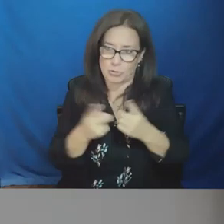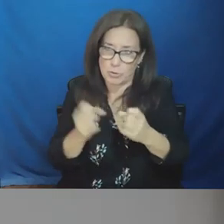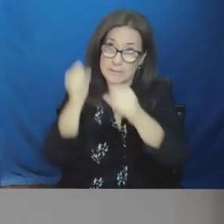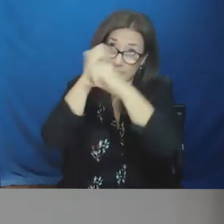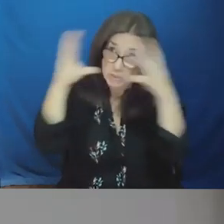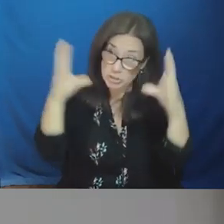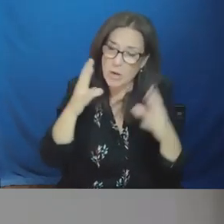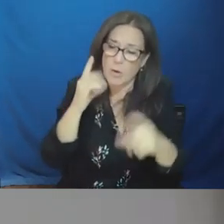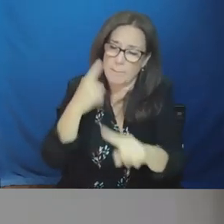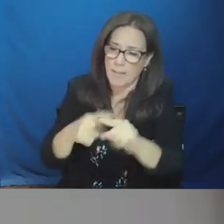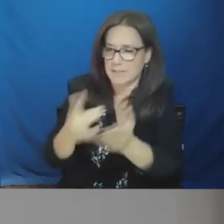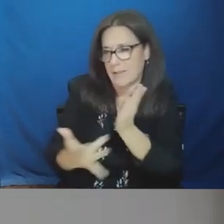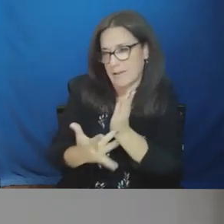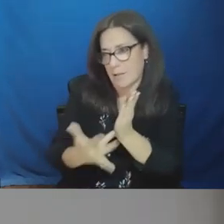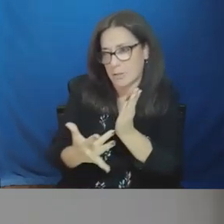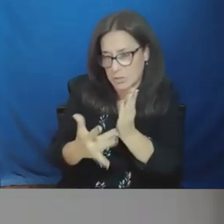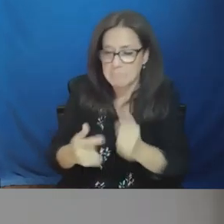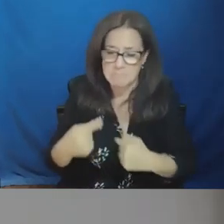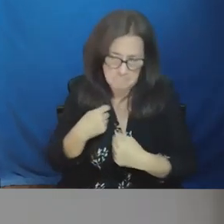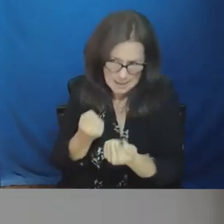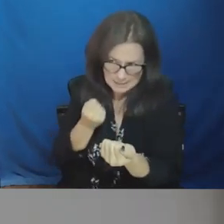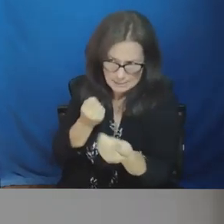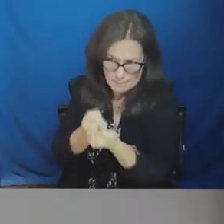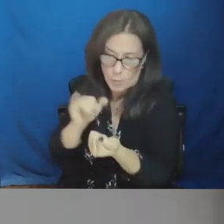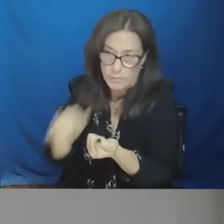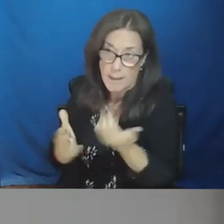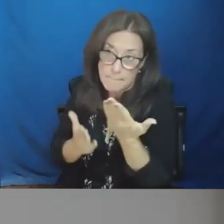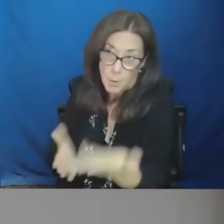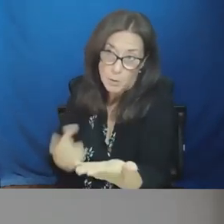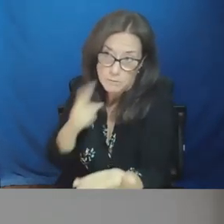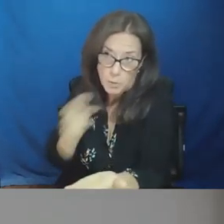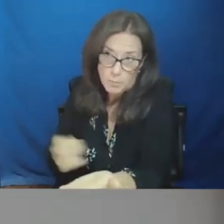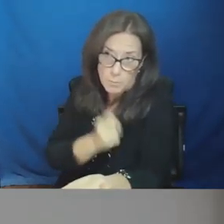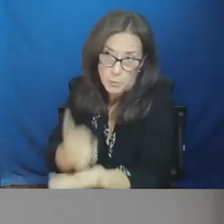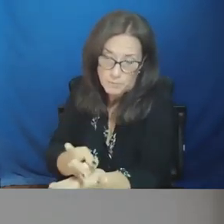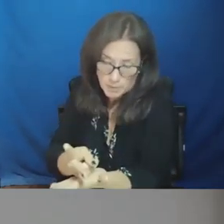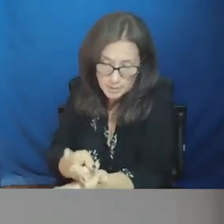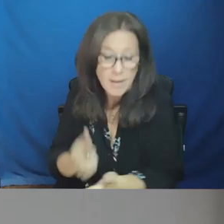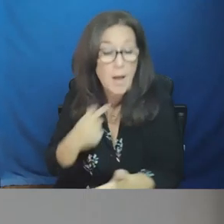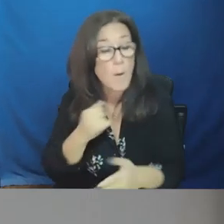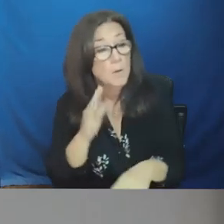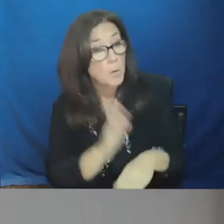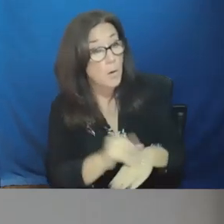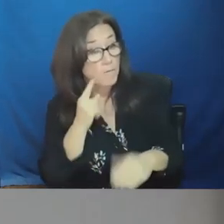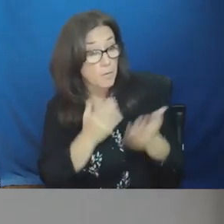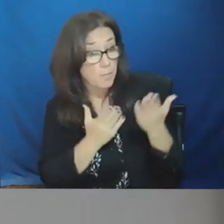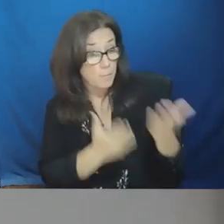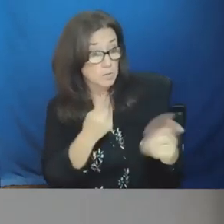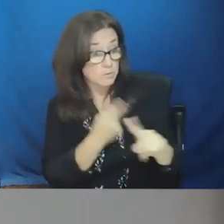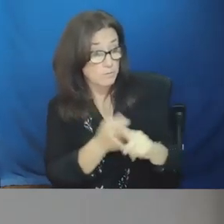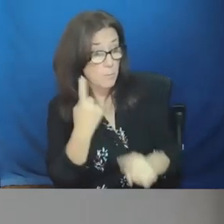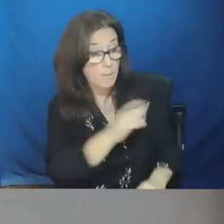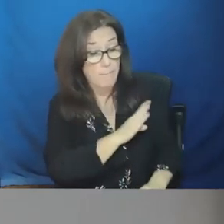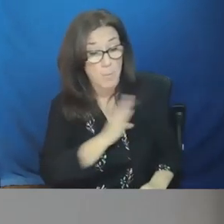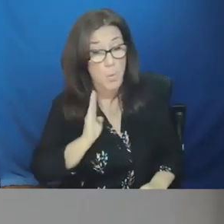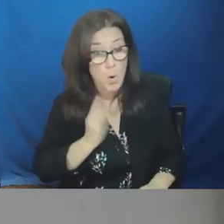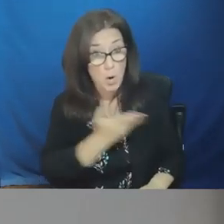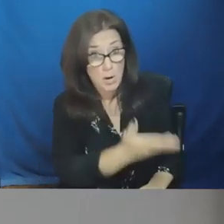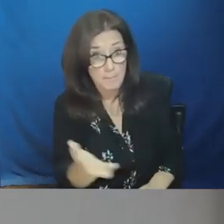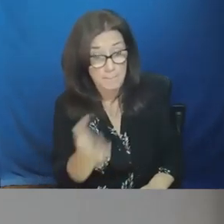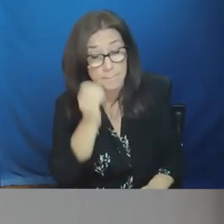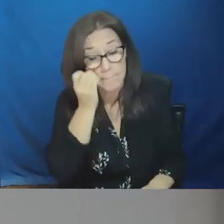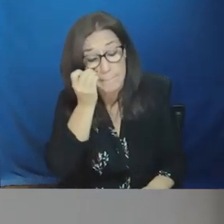persona que queremos como visionario en la tecnología entonces gracias y yo apoyo esta emoción definitivamente para